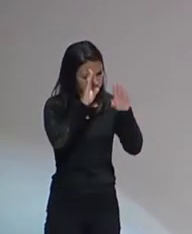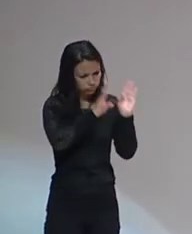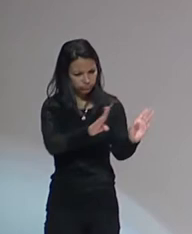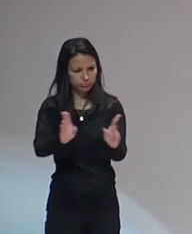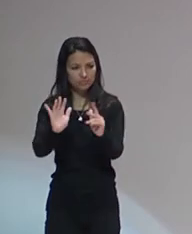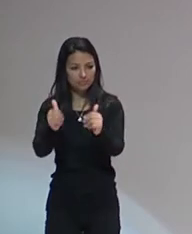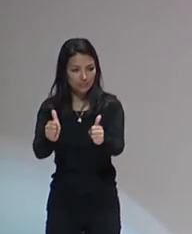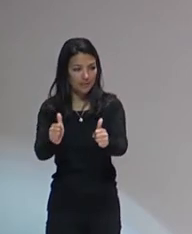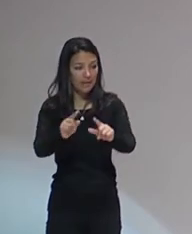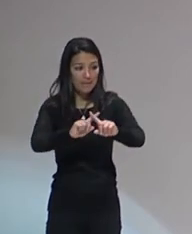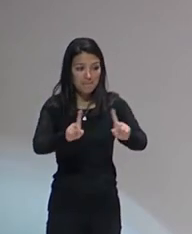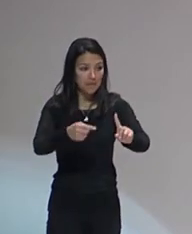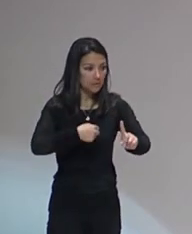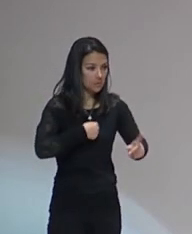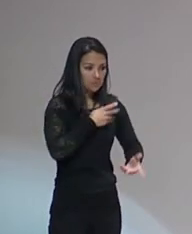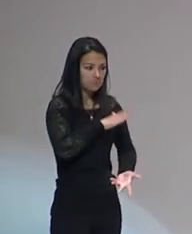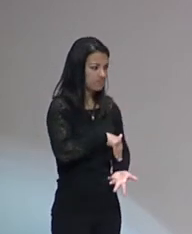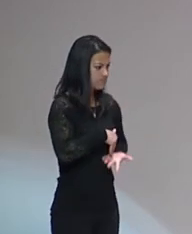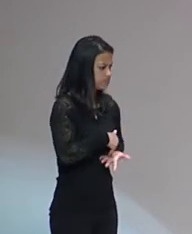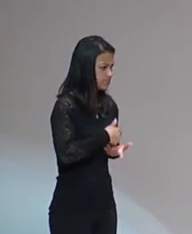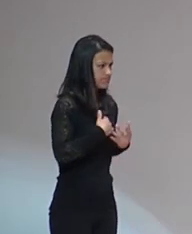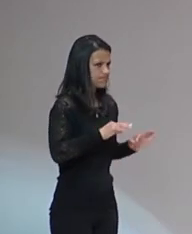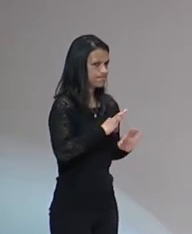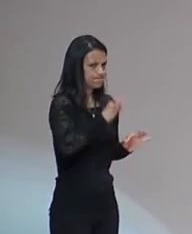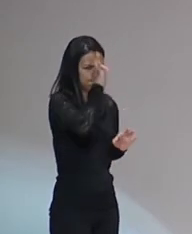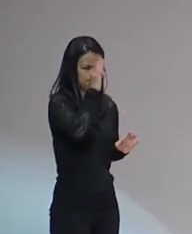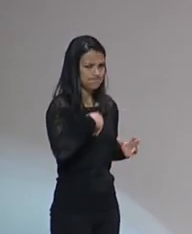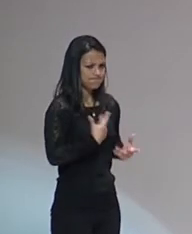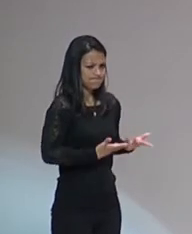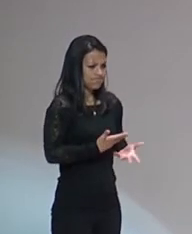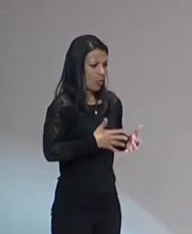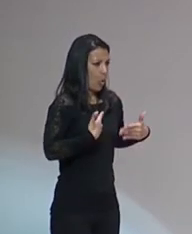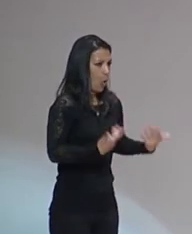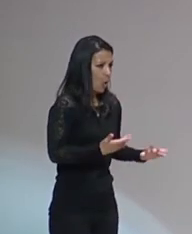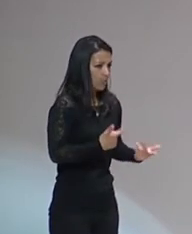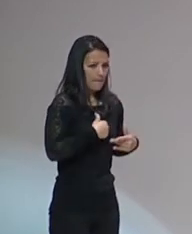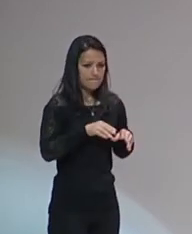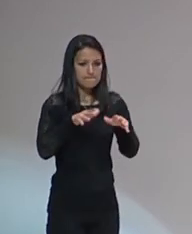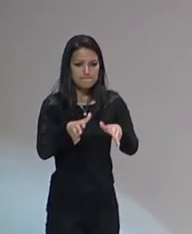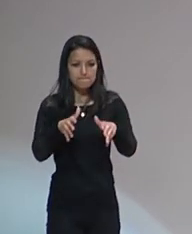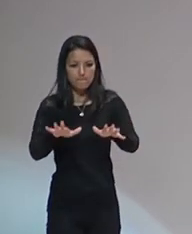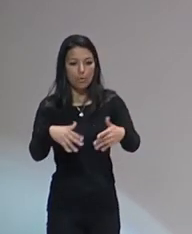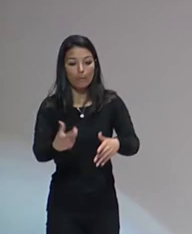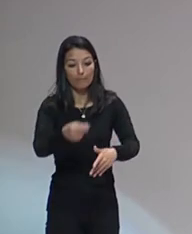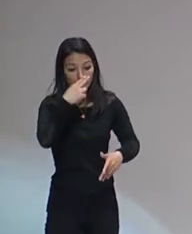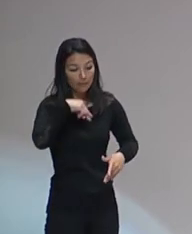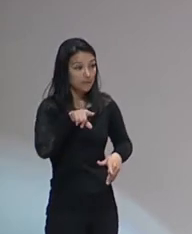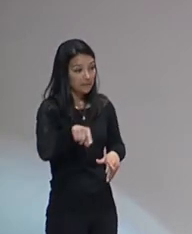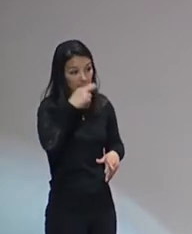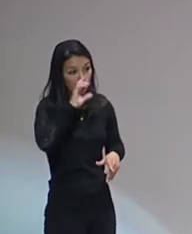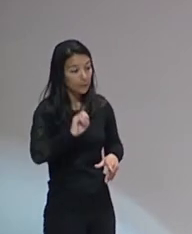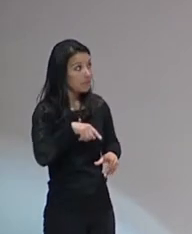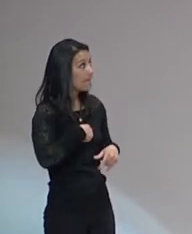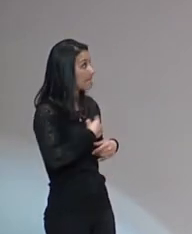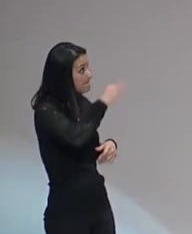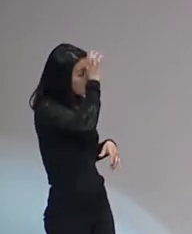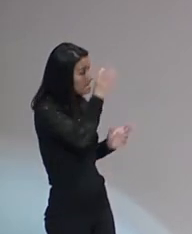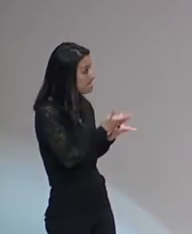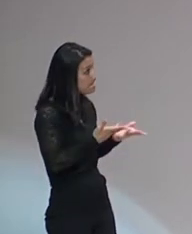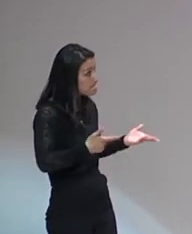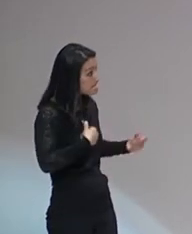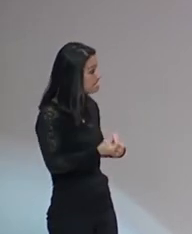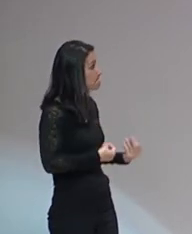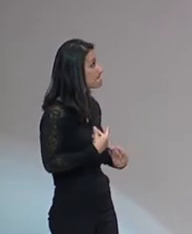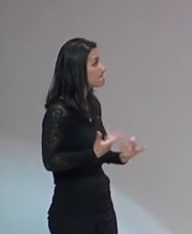niño no va a aprender nada, porque él se siente absolutamente en un mundo